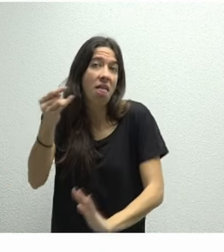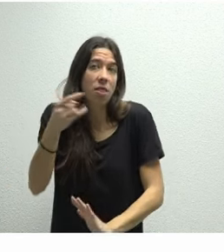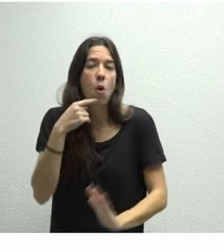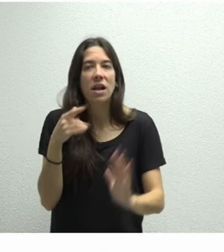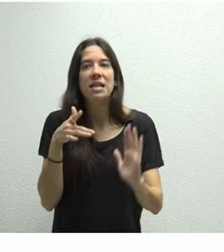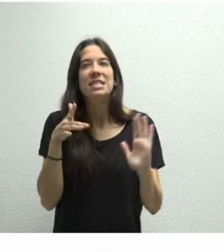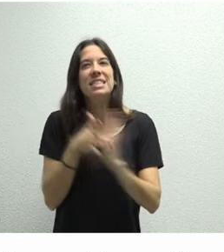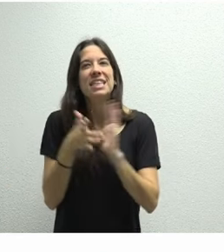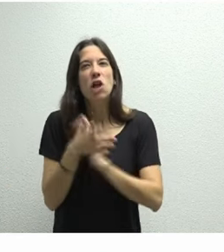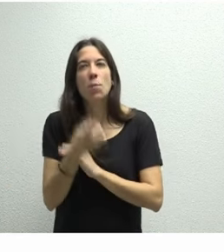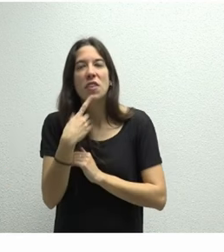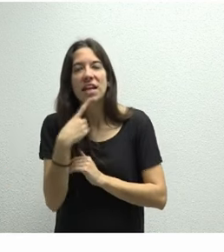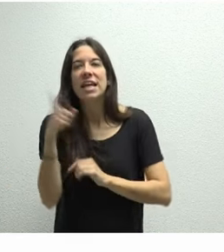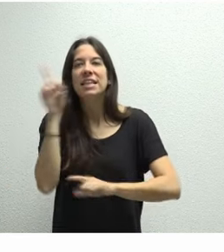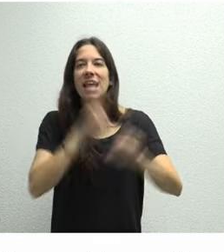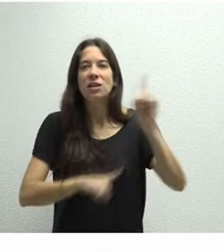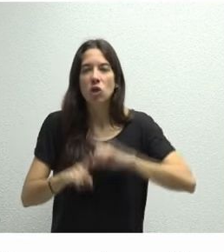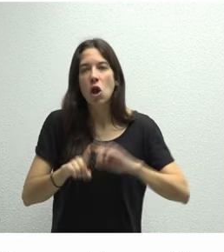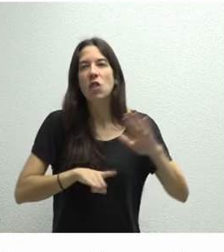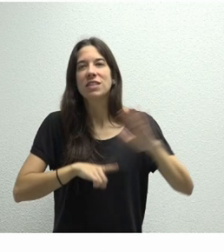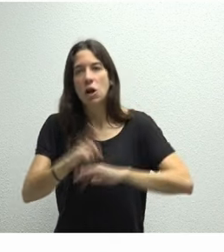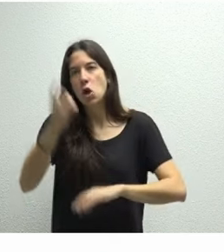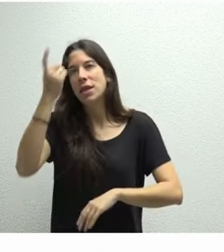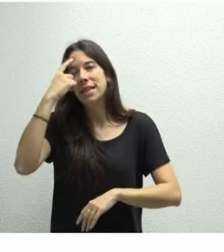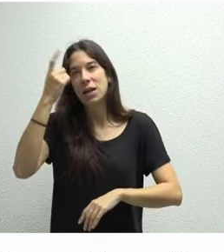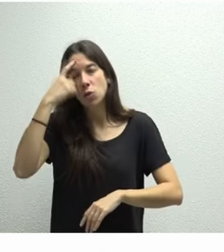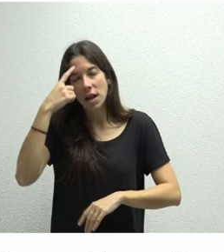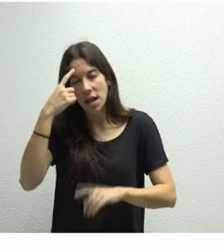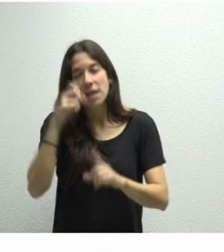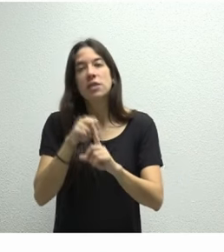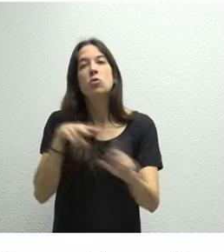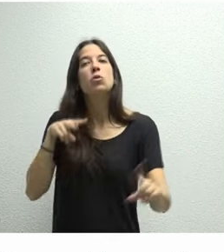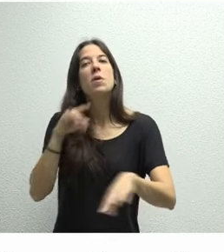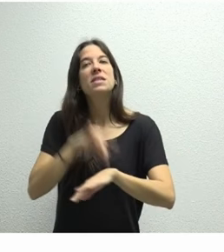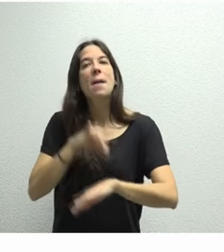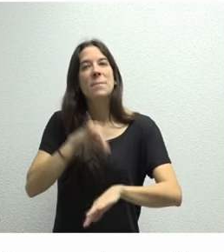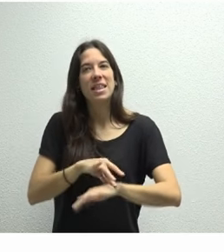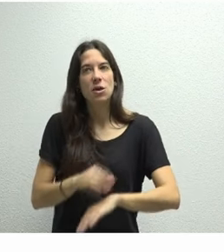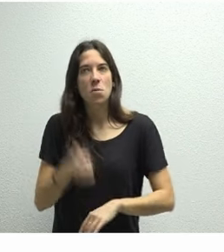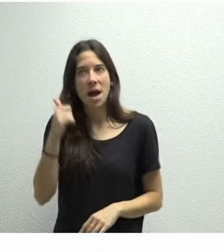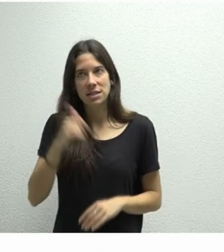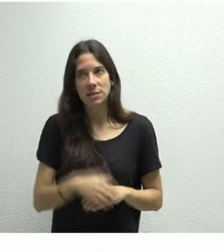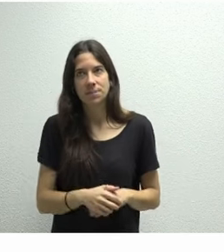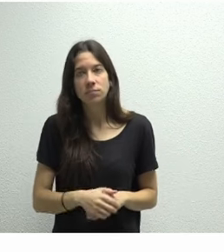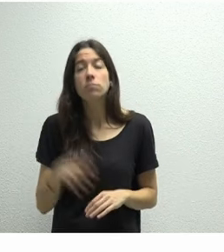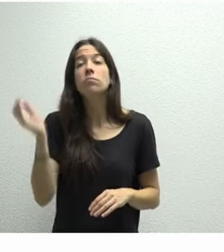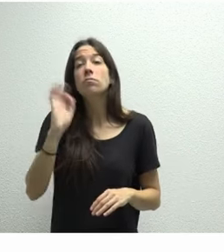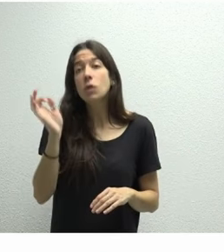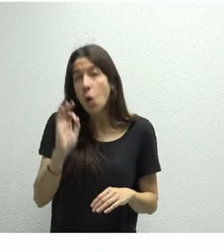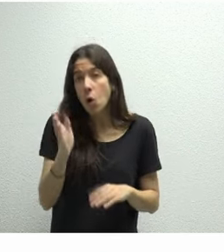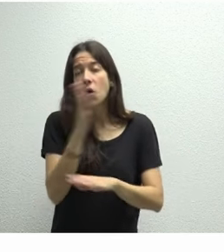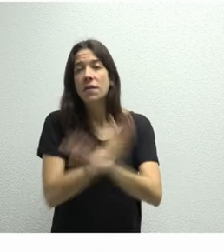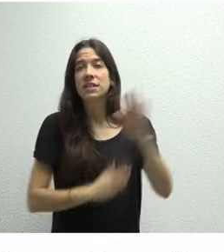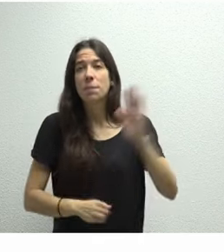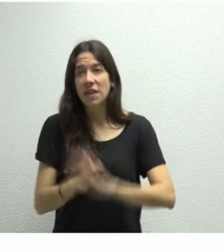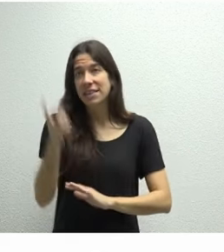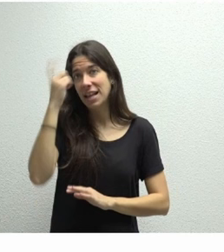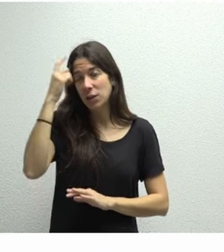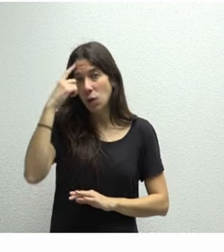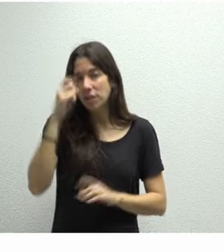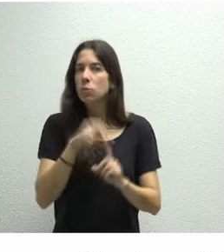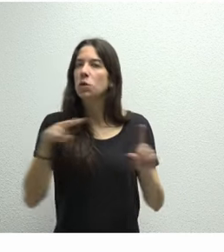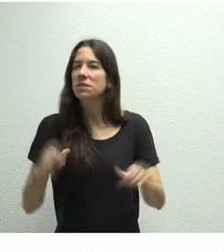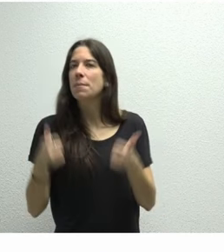de trastorno del desarrollo intelectual desde la visión más médica sí o discapacidad intelectual desde la visión más